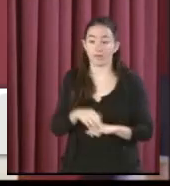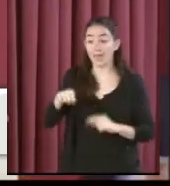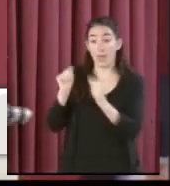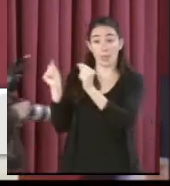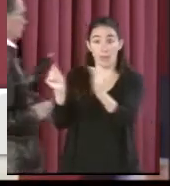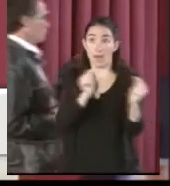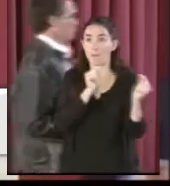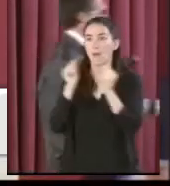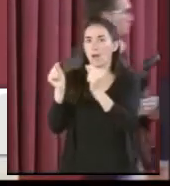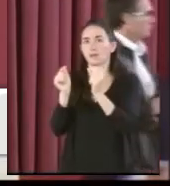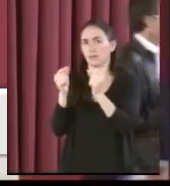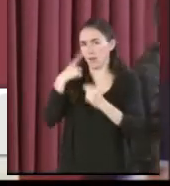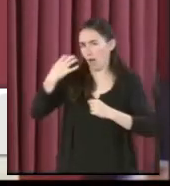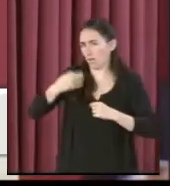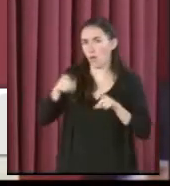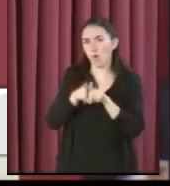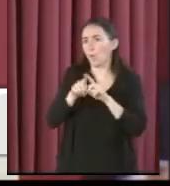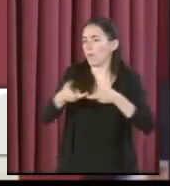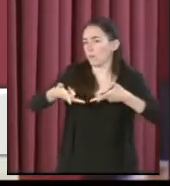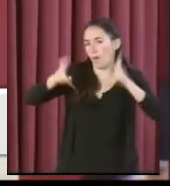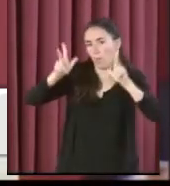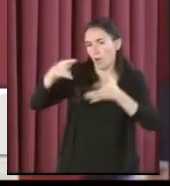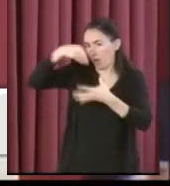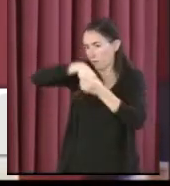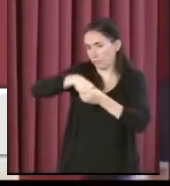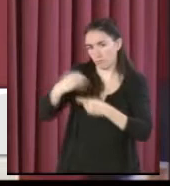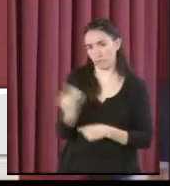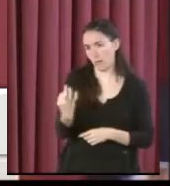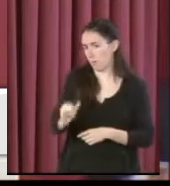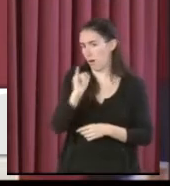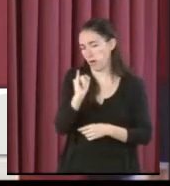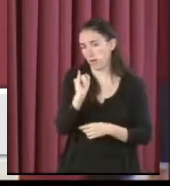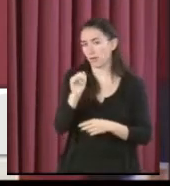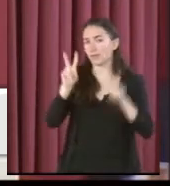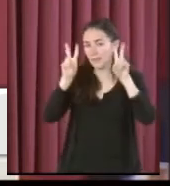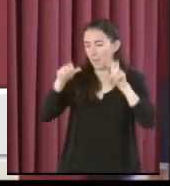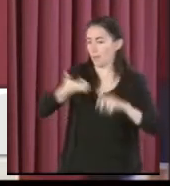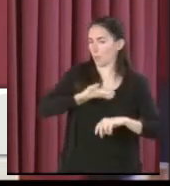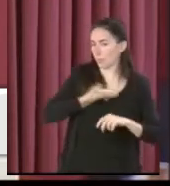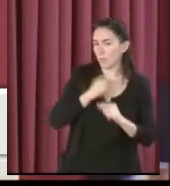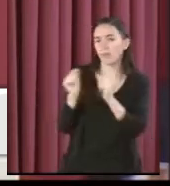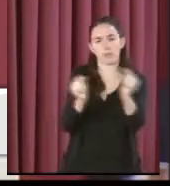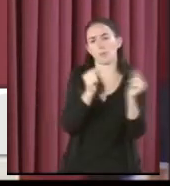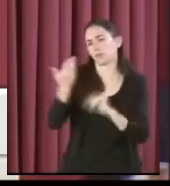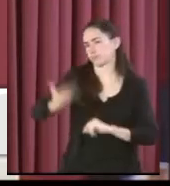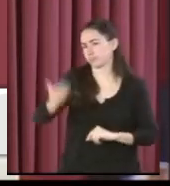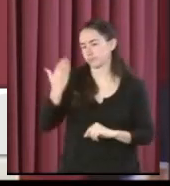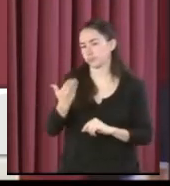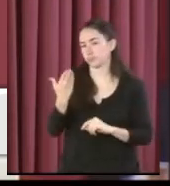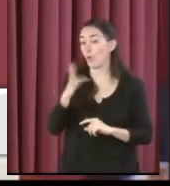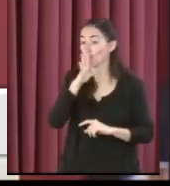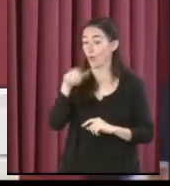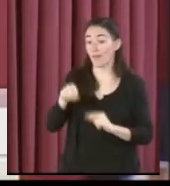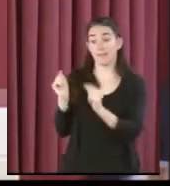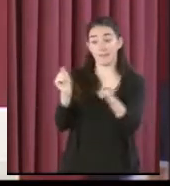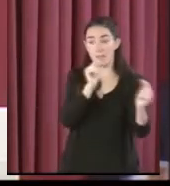singular de valor democrático en el marco de lo que es la política municipal. Porque también es un ejercicio de buen